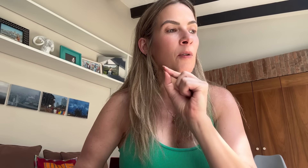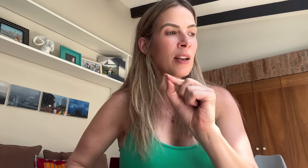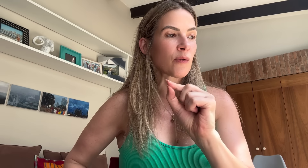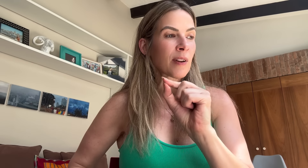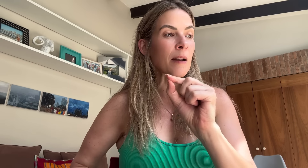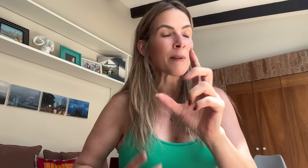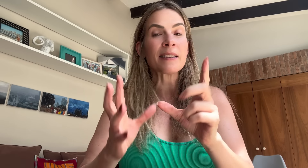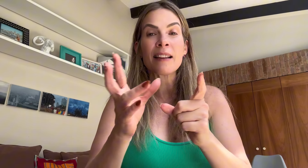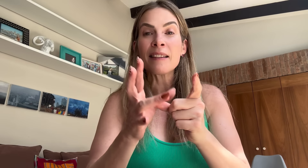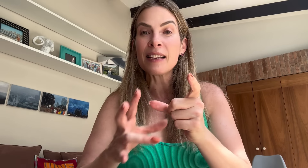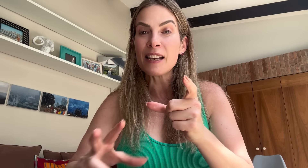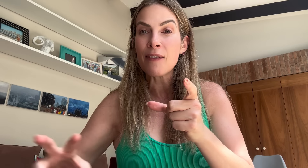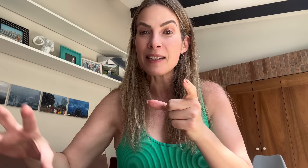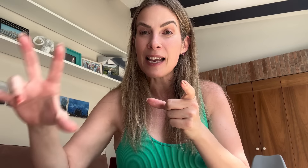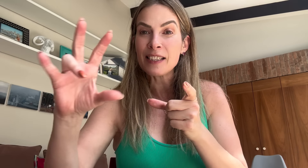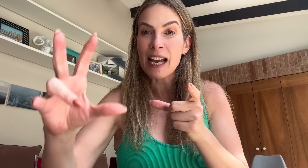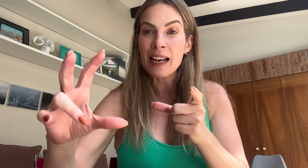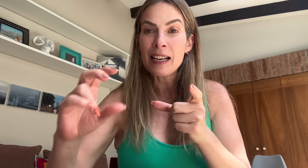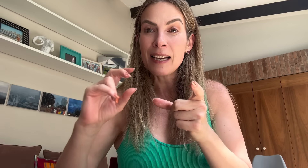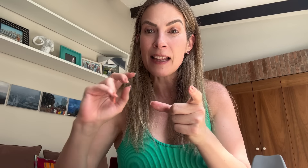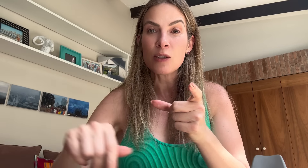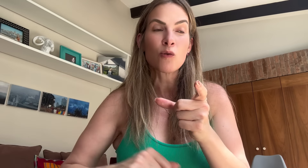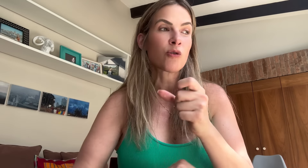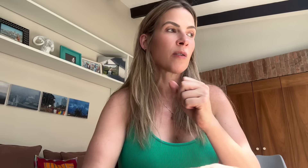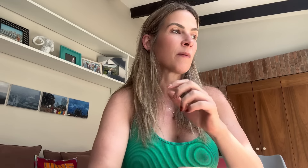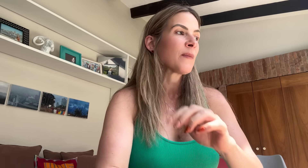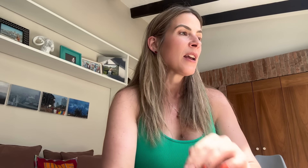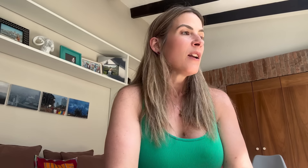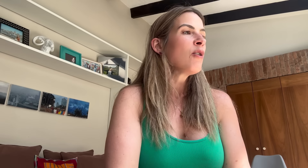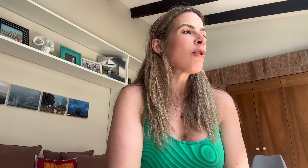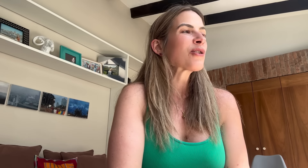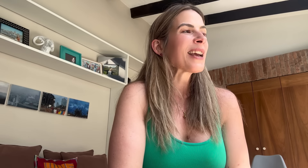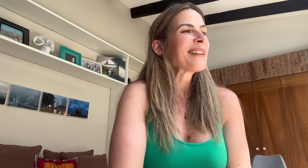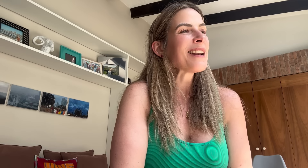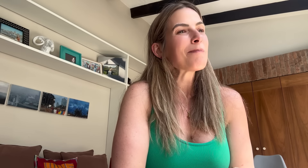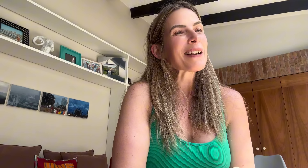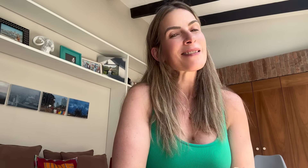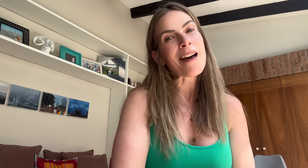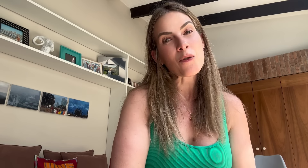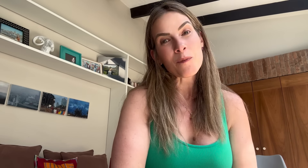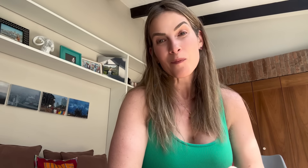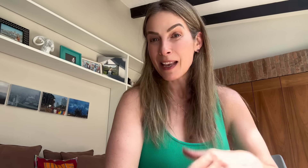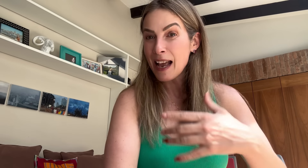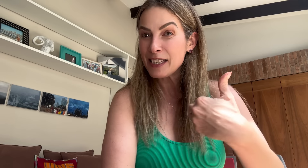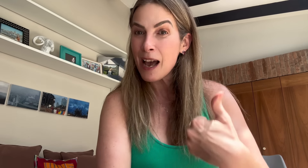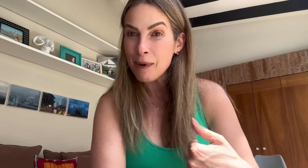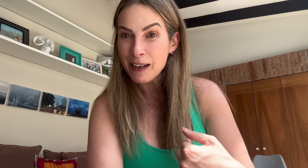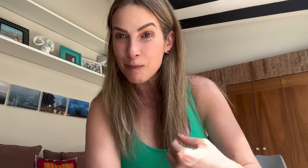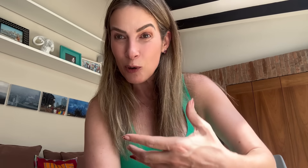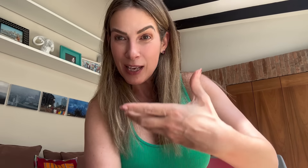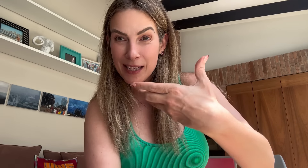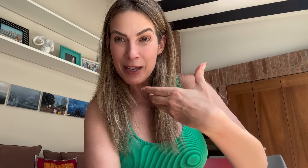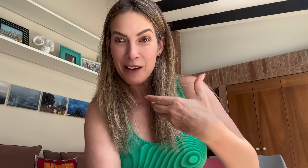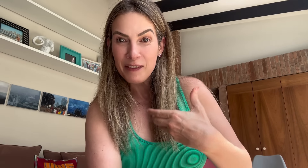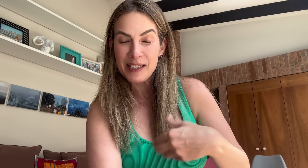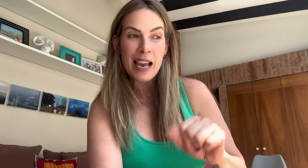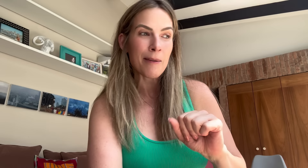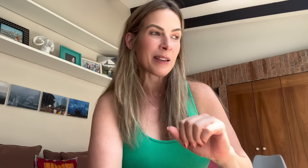justamente por eso que el presidente lleva hacia allá la discusión, los que en el pasado callaban porque